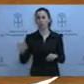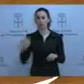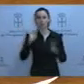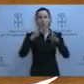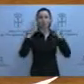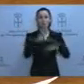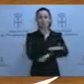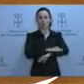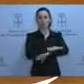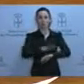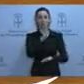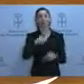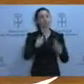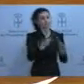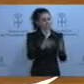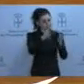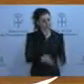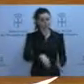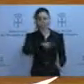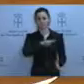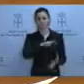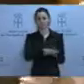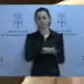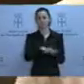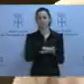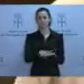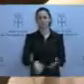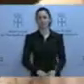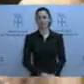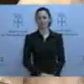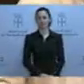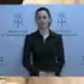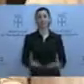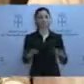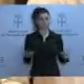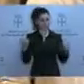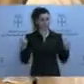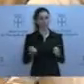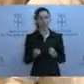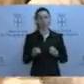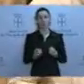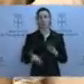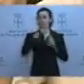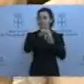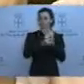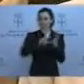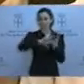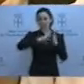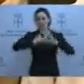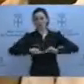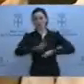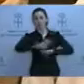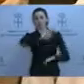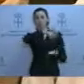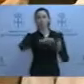Señor de Rueda tiene la palabra para formular la pregunta. Sí. ¿Qué medidas piensa adoptar su consejería en la Fundación de